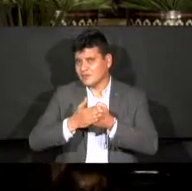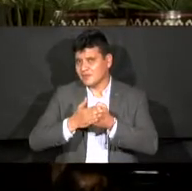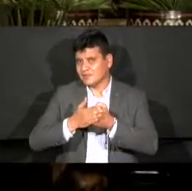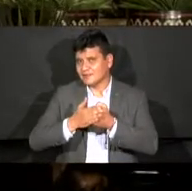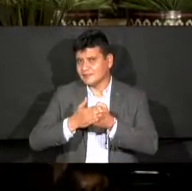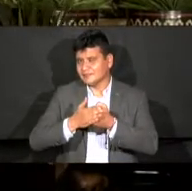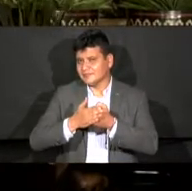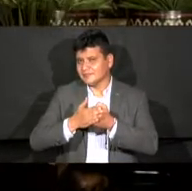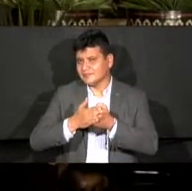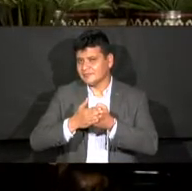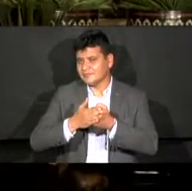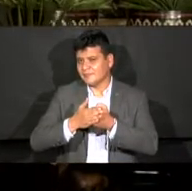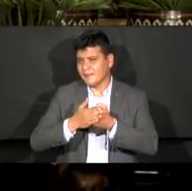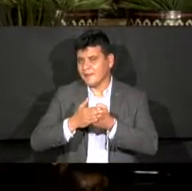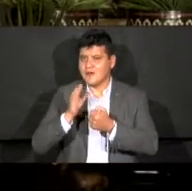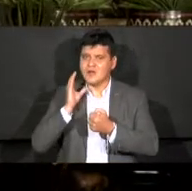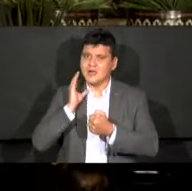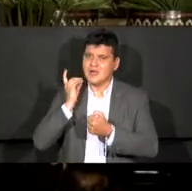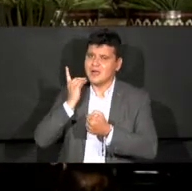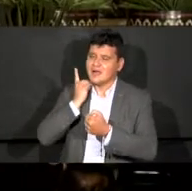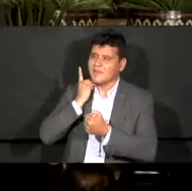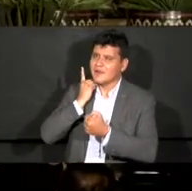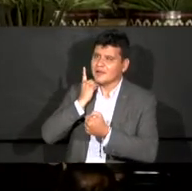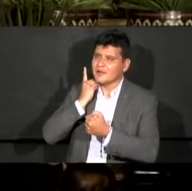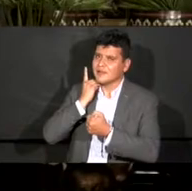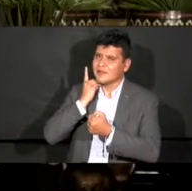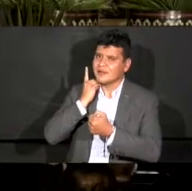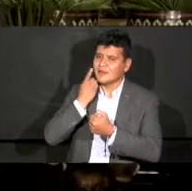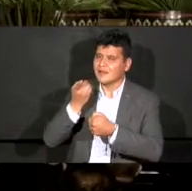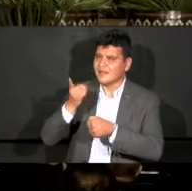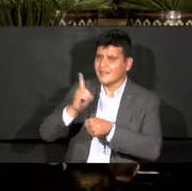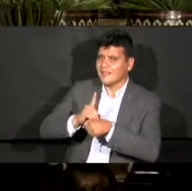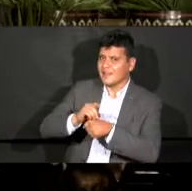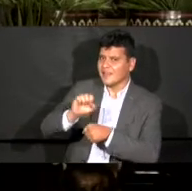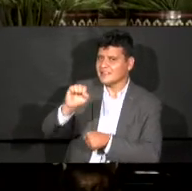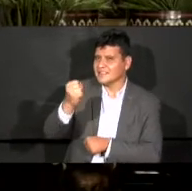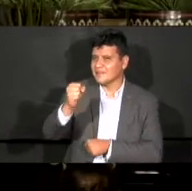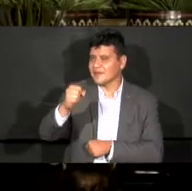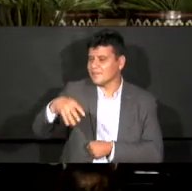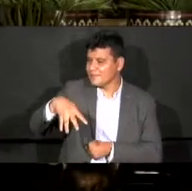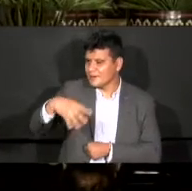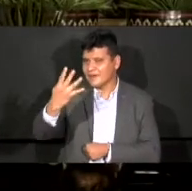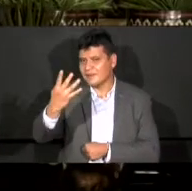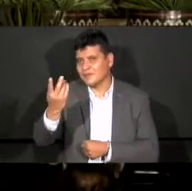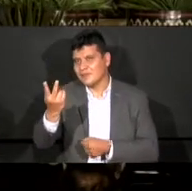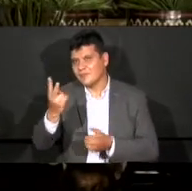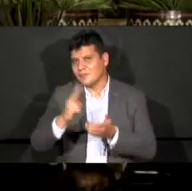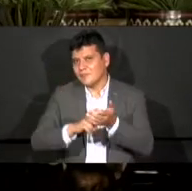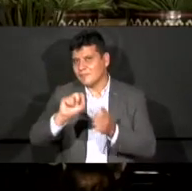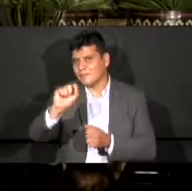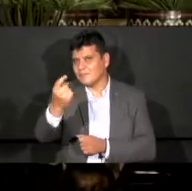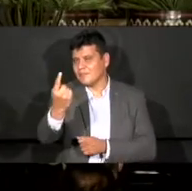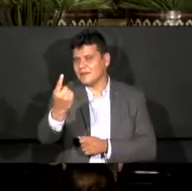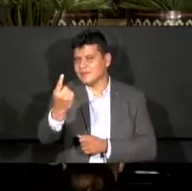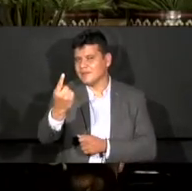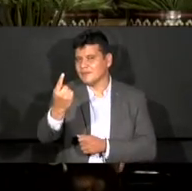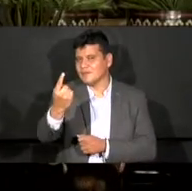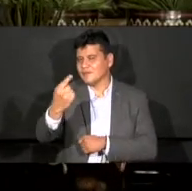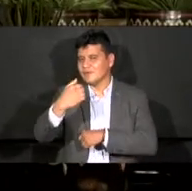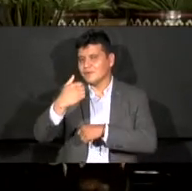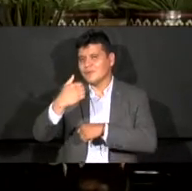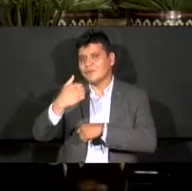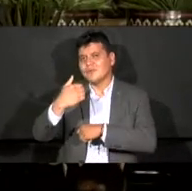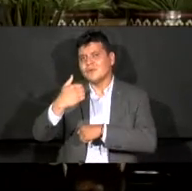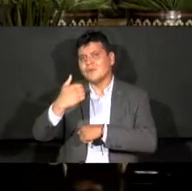próxima sesión del Congreso, que se celebrará el día 14 de septiembre del año en curso, a las 11